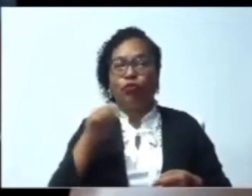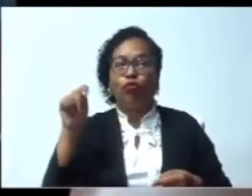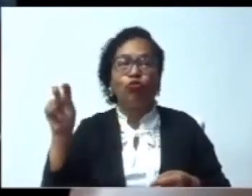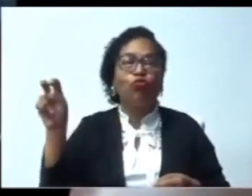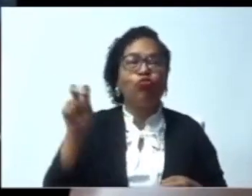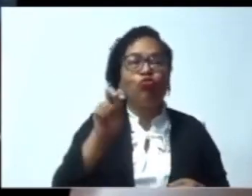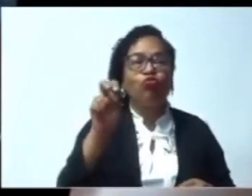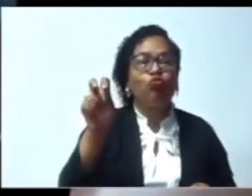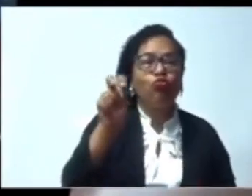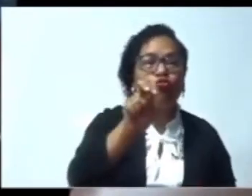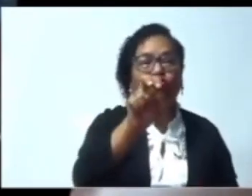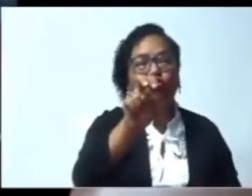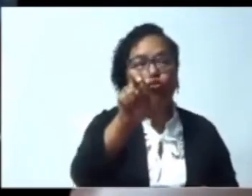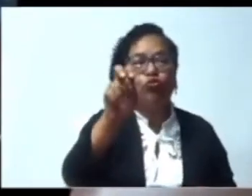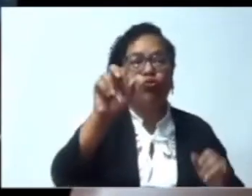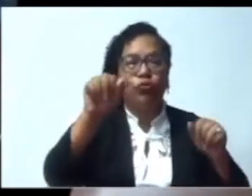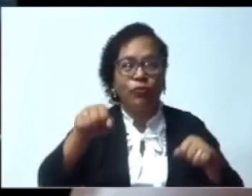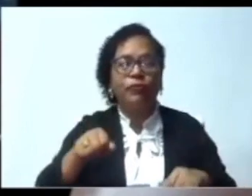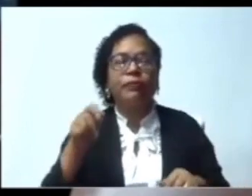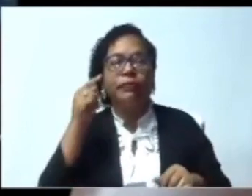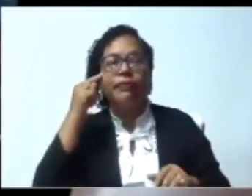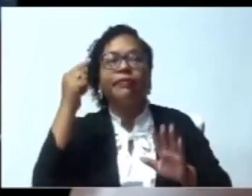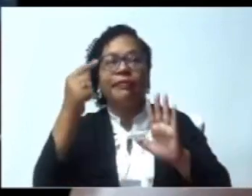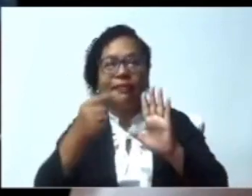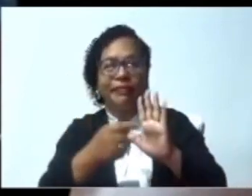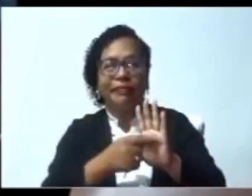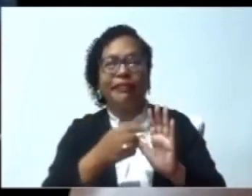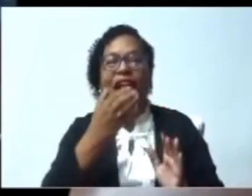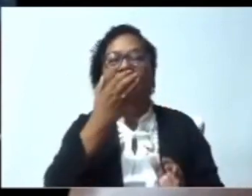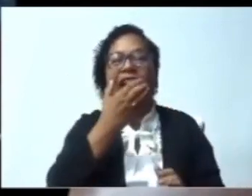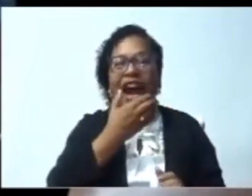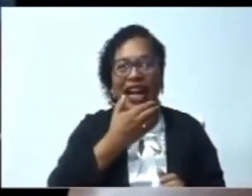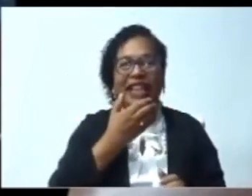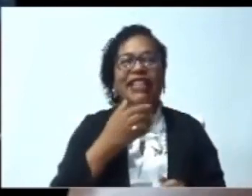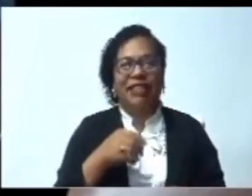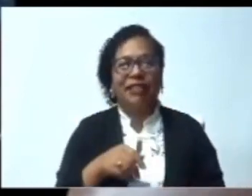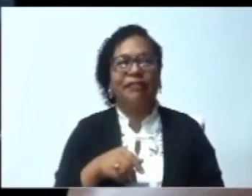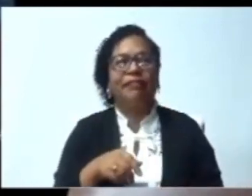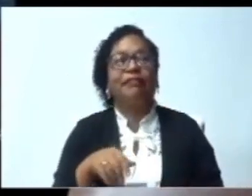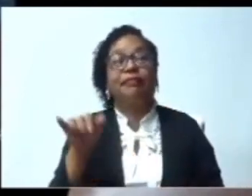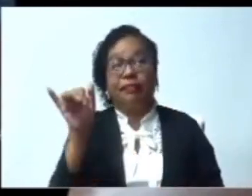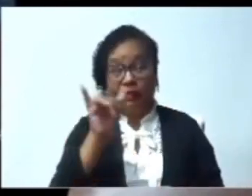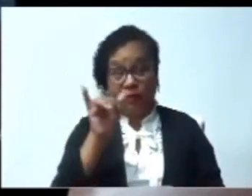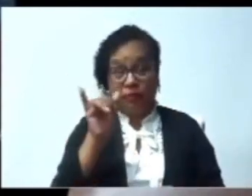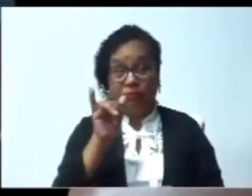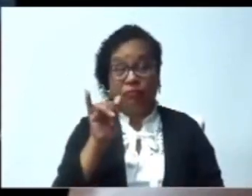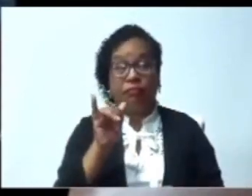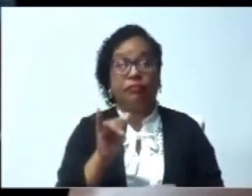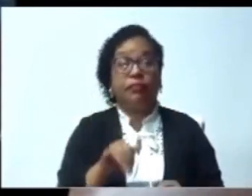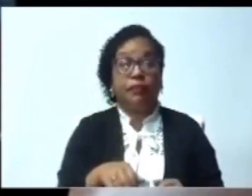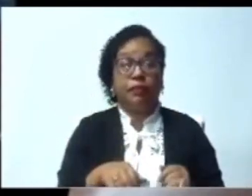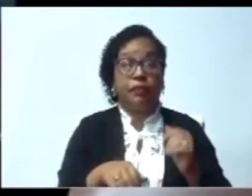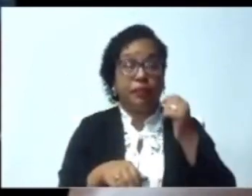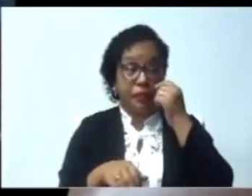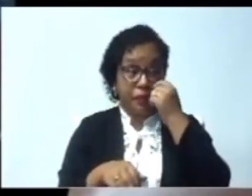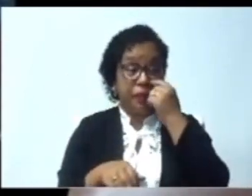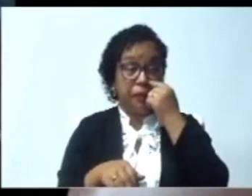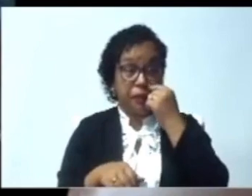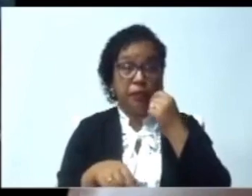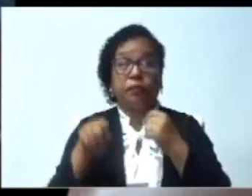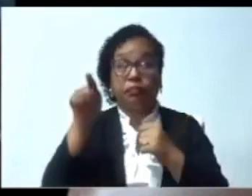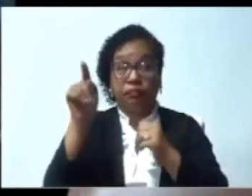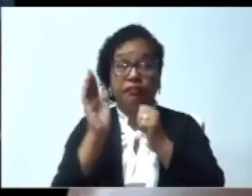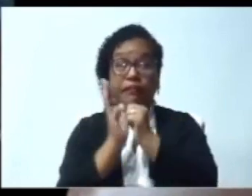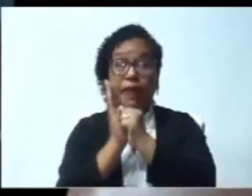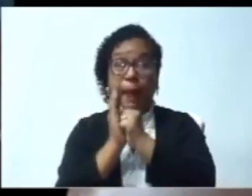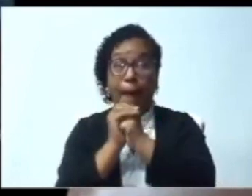proceso. También habrá mesas de negociaciones, como ustedes sabrán. Baní, que es la capital del mango, es